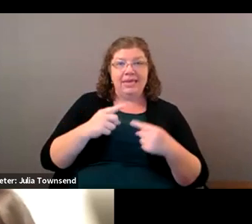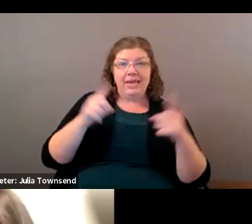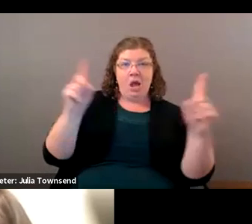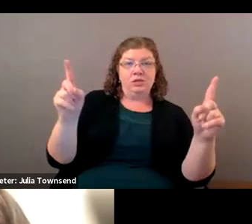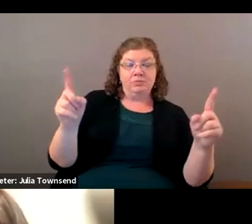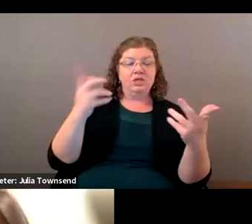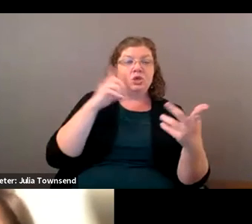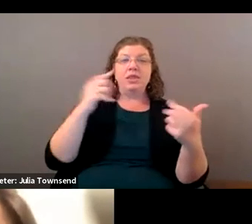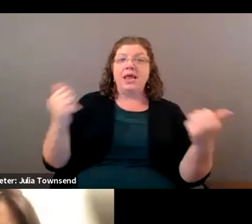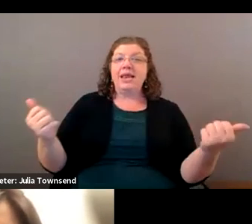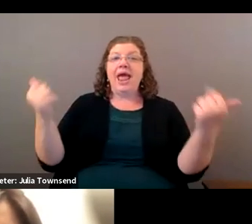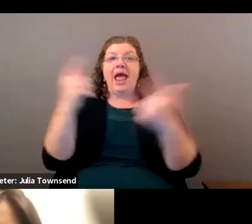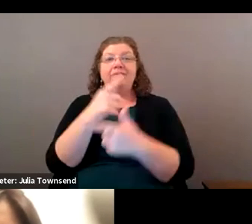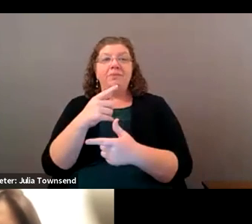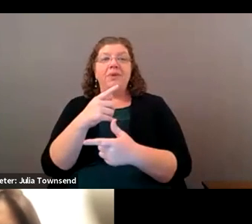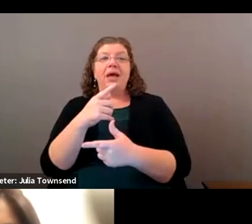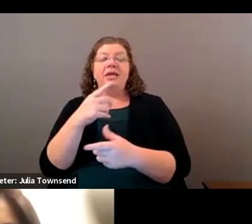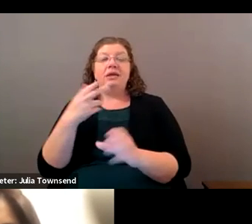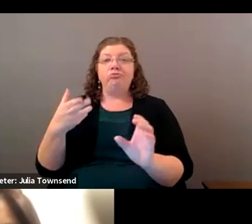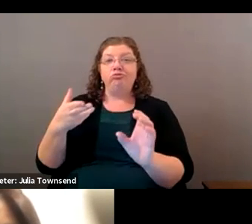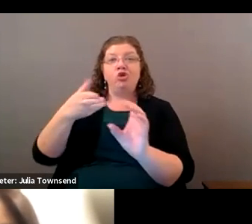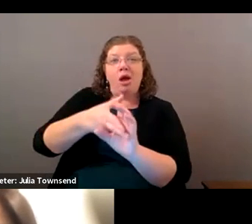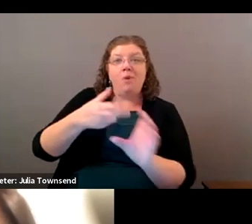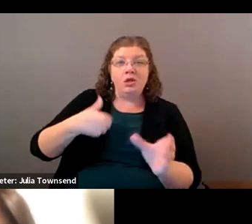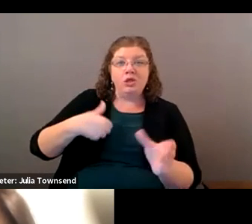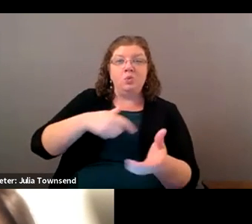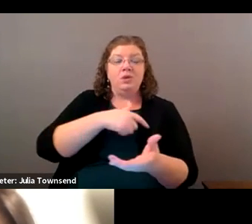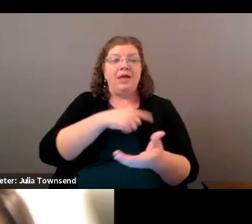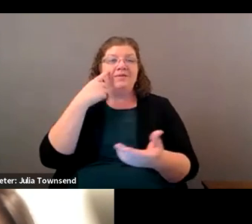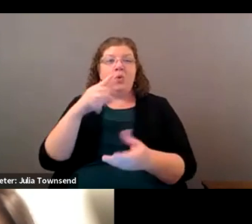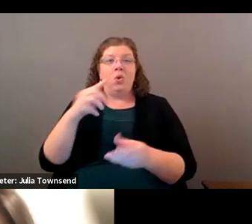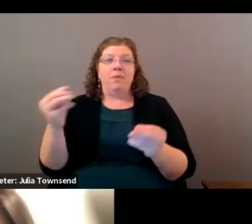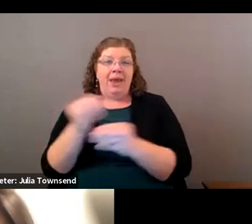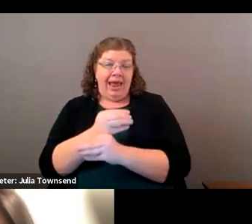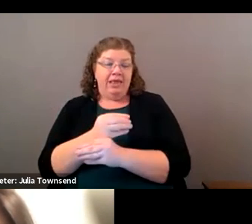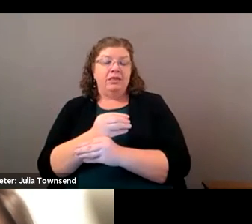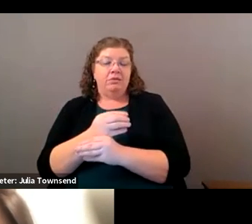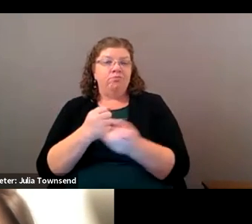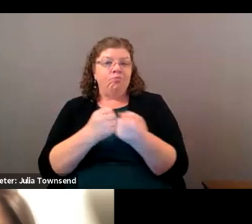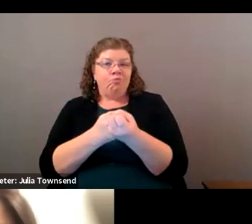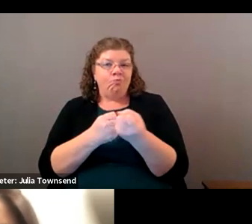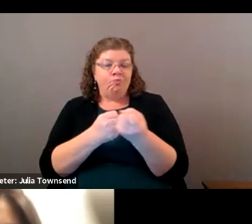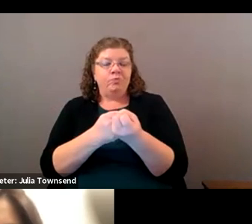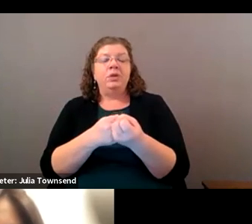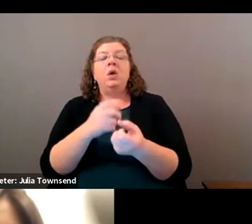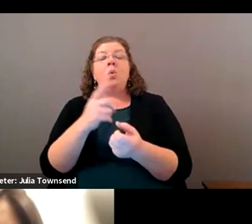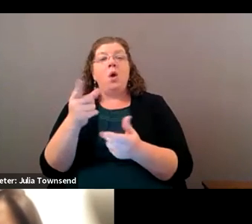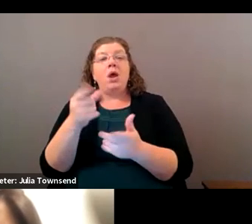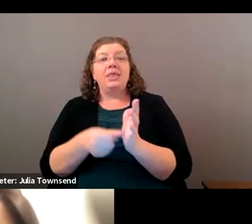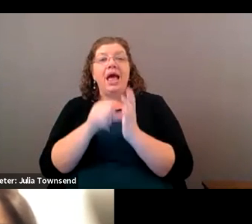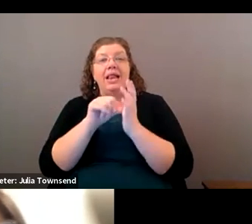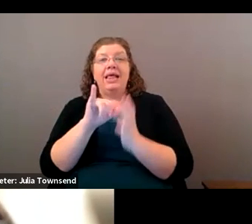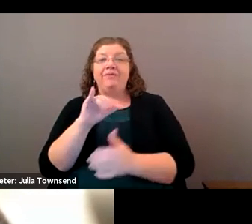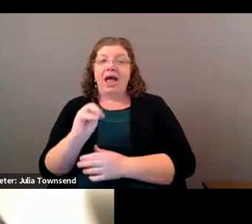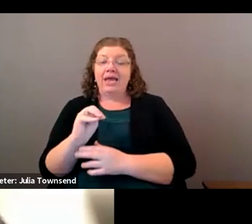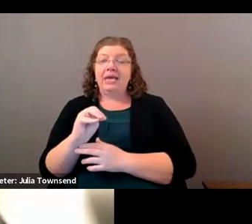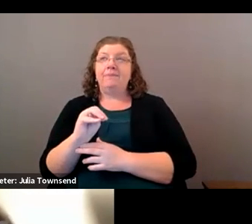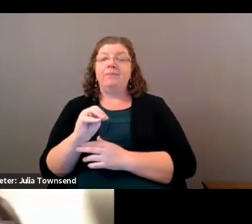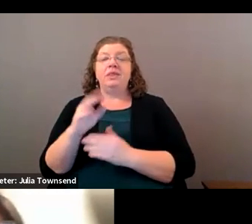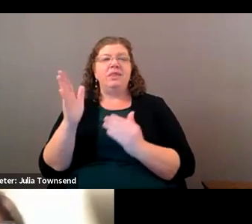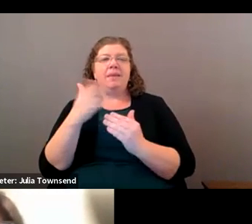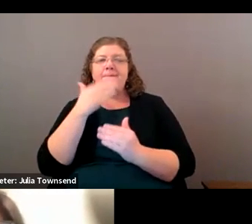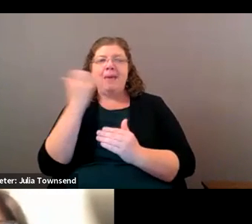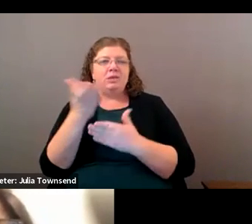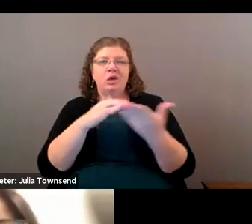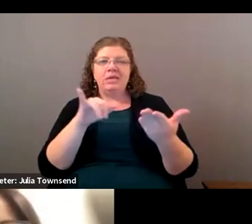para que todas las personas que estén en el mismo término respecto a las matemáticas. Y le voy a preguntar al doctor Schneider que hable un